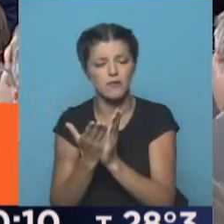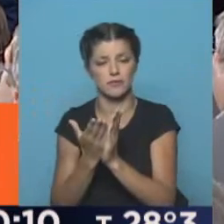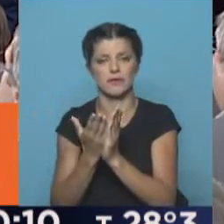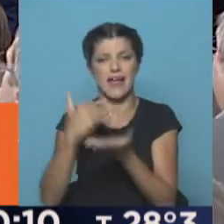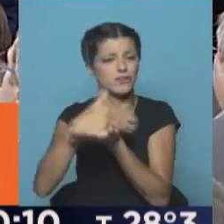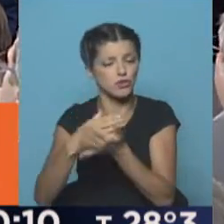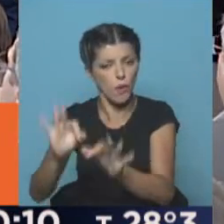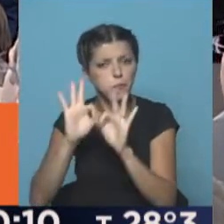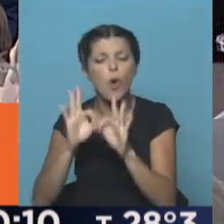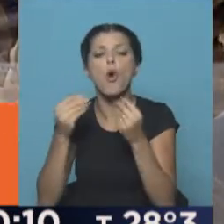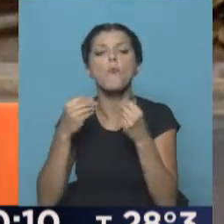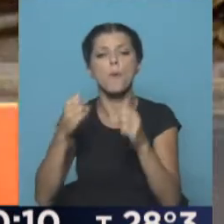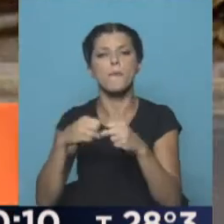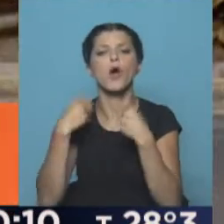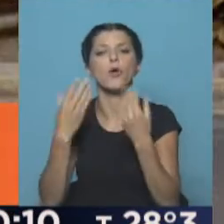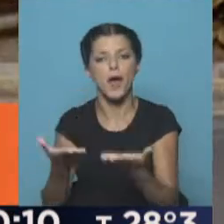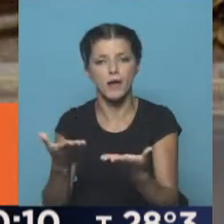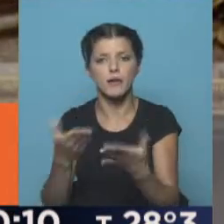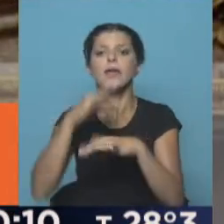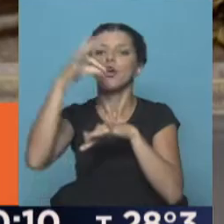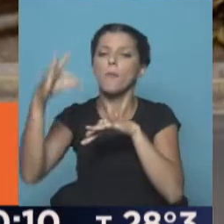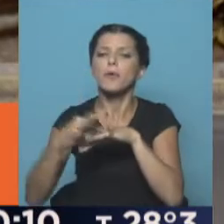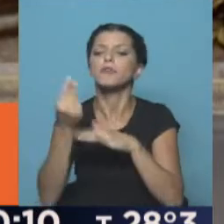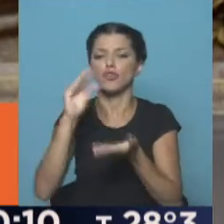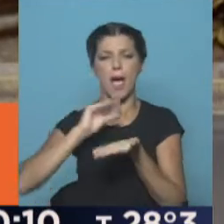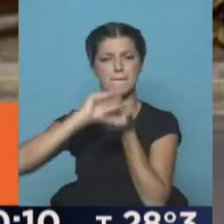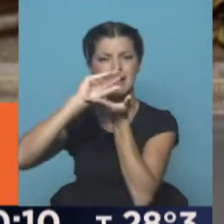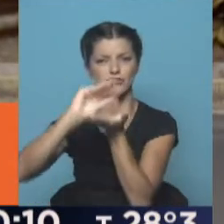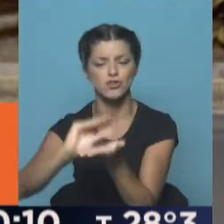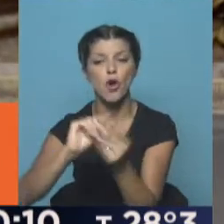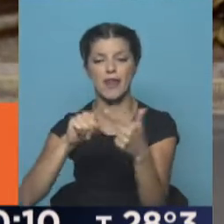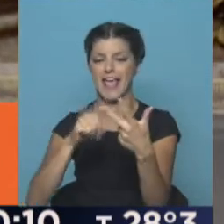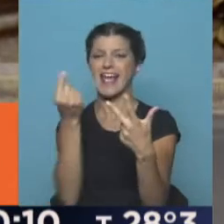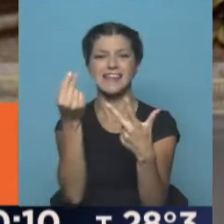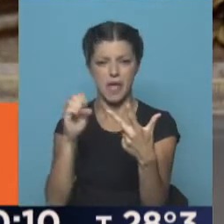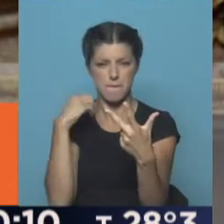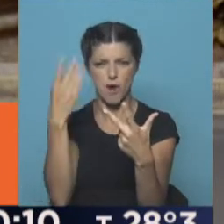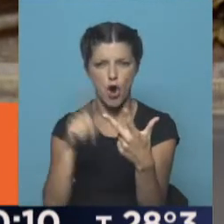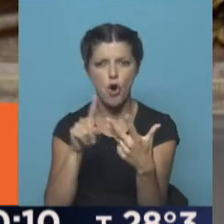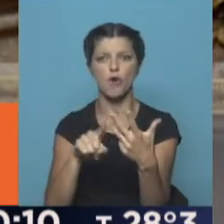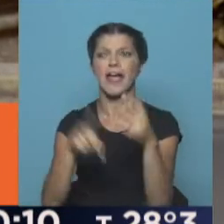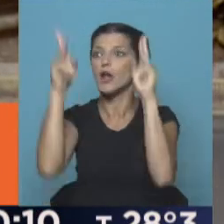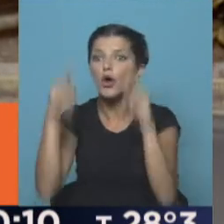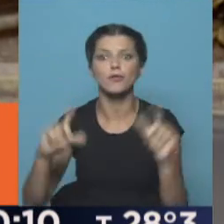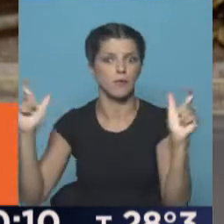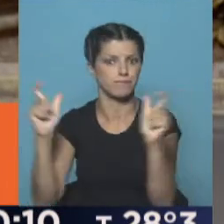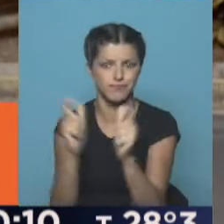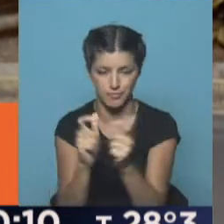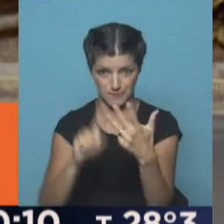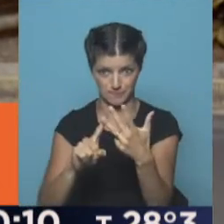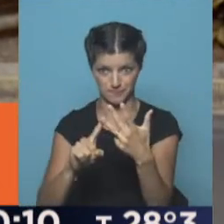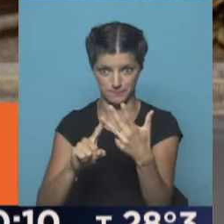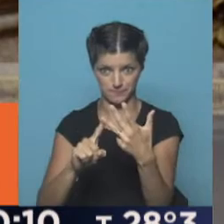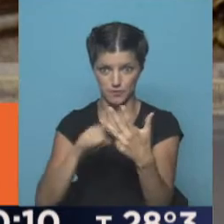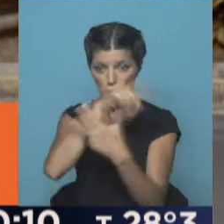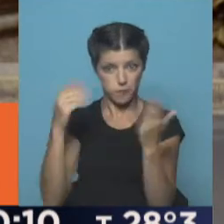es cómo mejorar de como comprometernos a invertir cómo mejorar la calidad cómo disminuir los cortes y en este programa